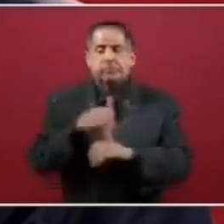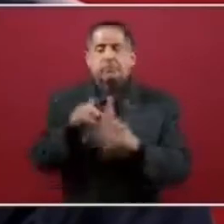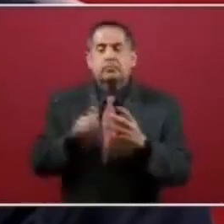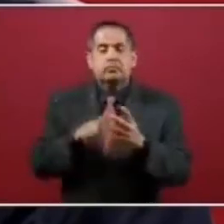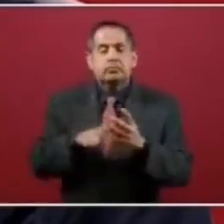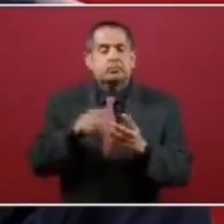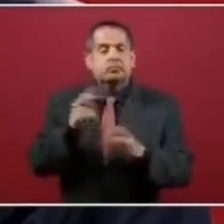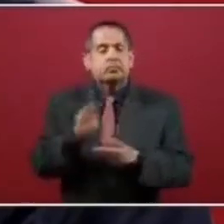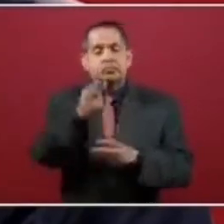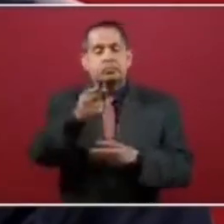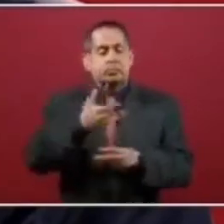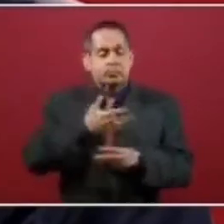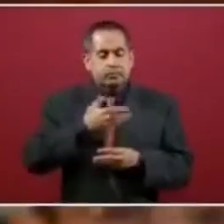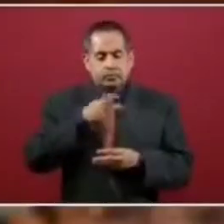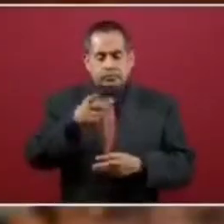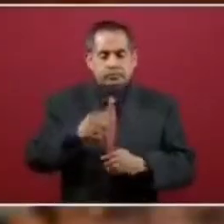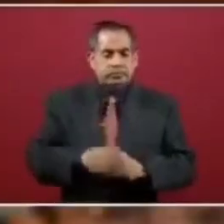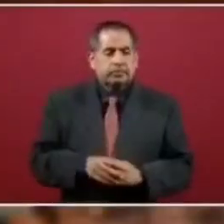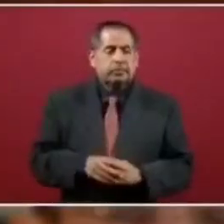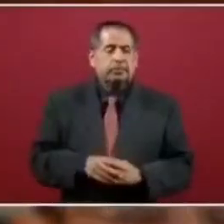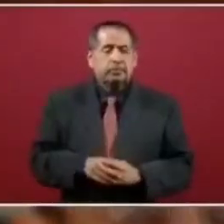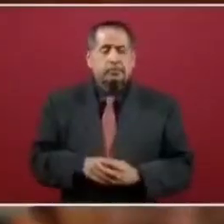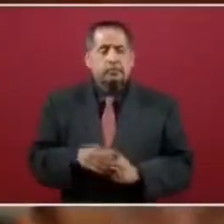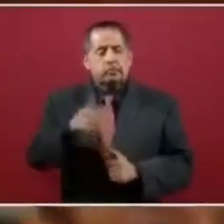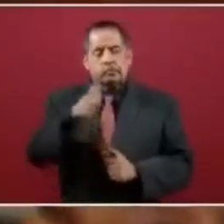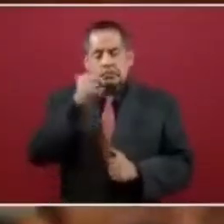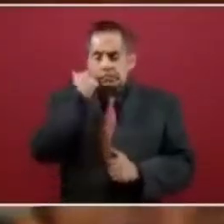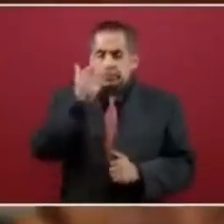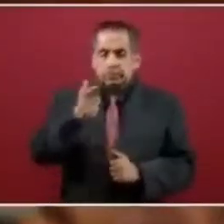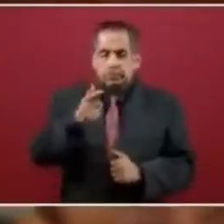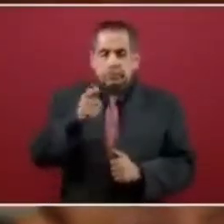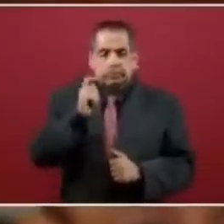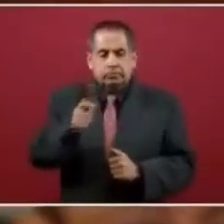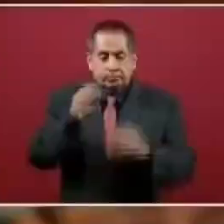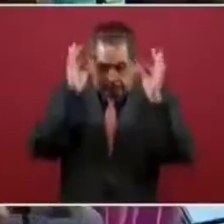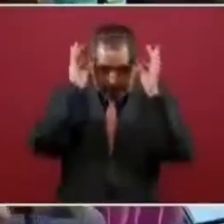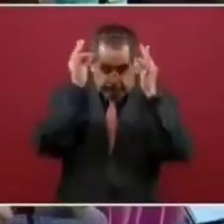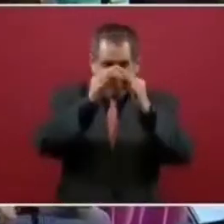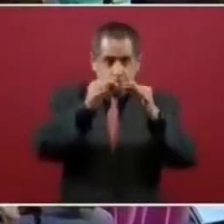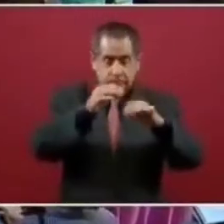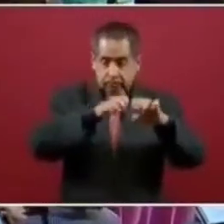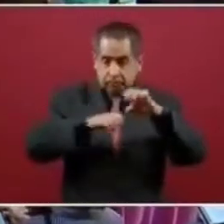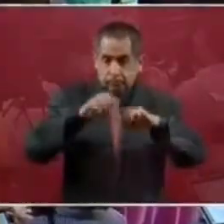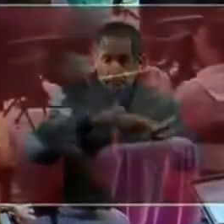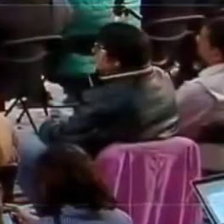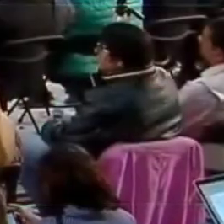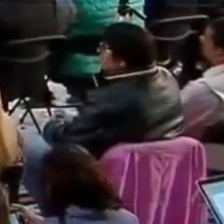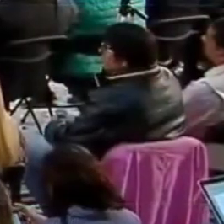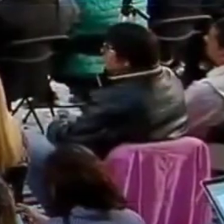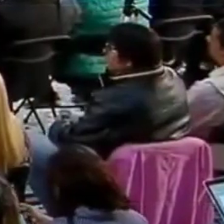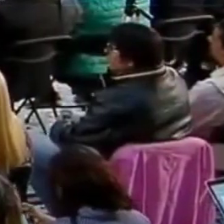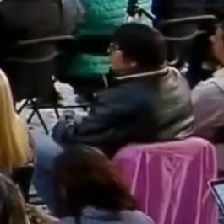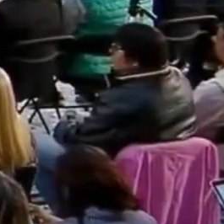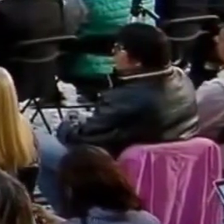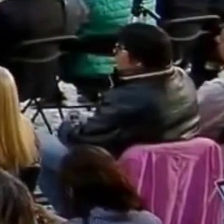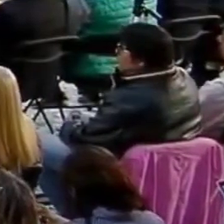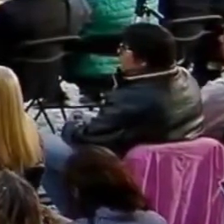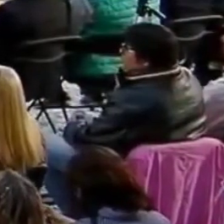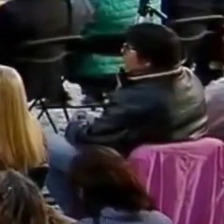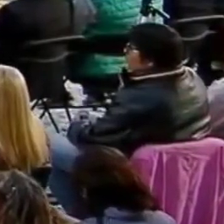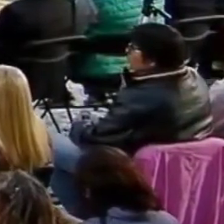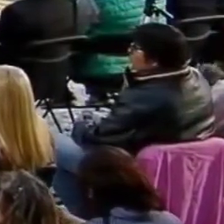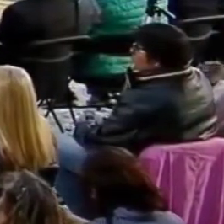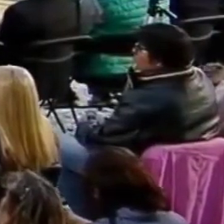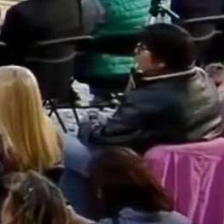que usted tiene la intención de convertir los consulados en defensorías o procuradurías,